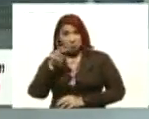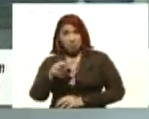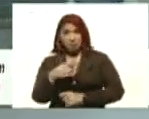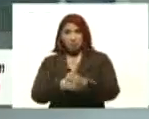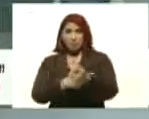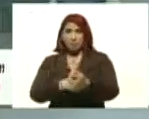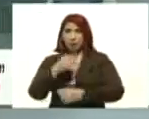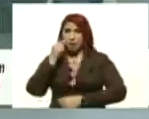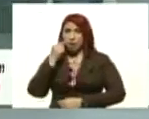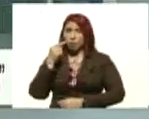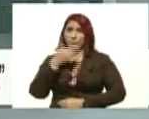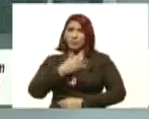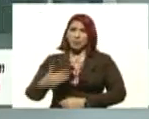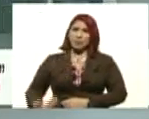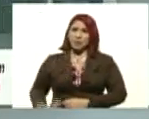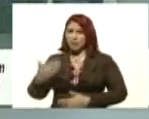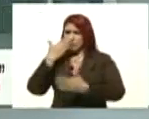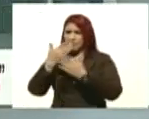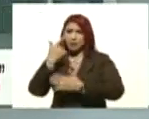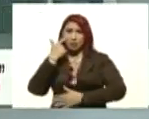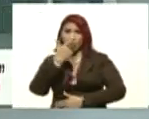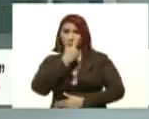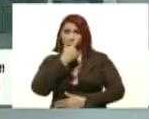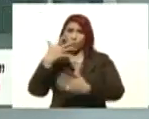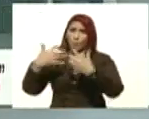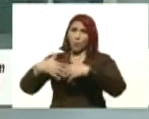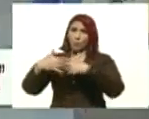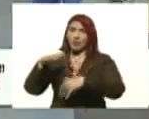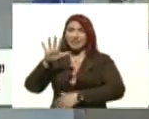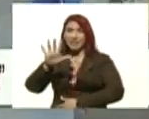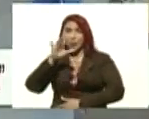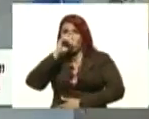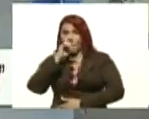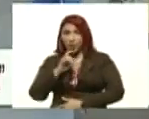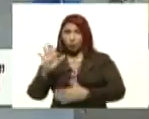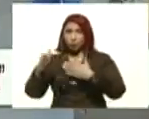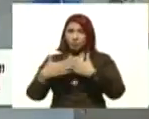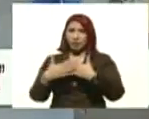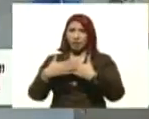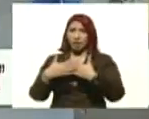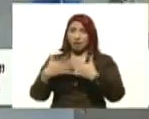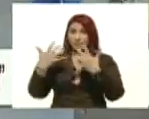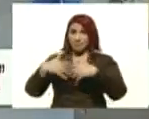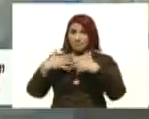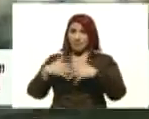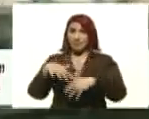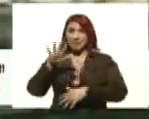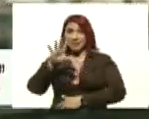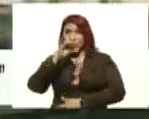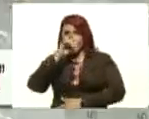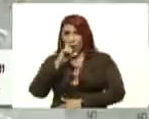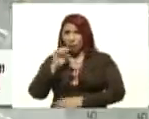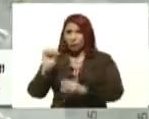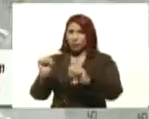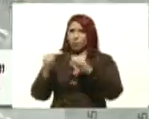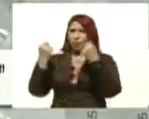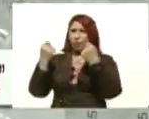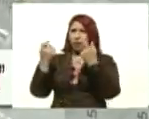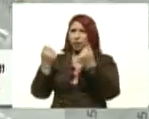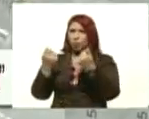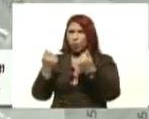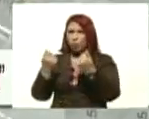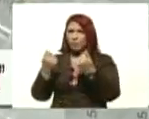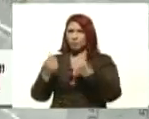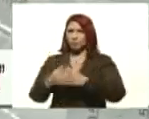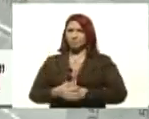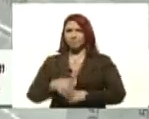presidente, frente a sus ojos, una planta que tuvo 5 años cerrada, y esos 5 años se lo debemos al bloqueo económico. Se lo